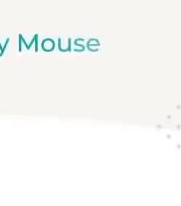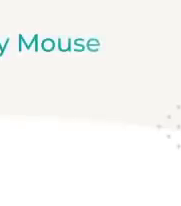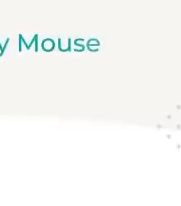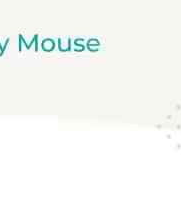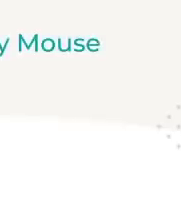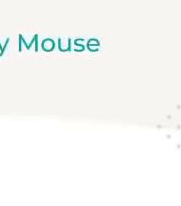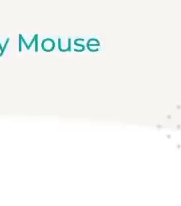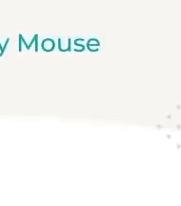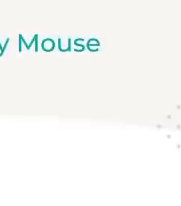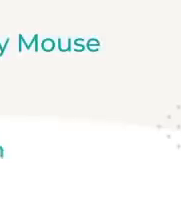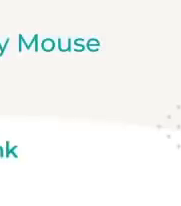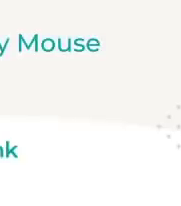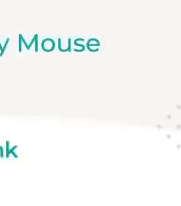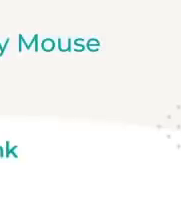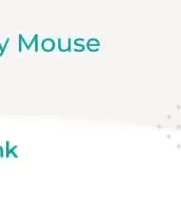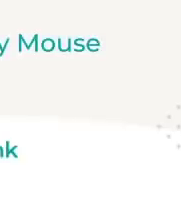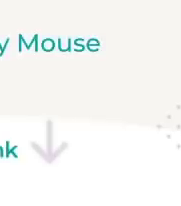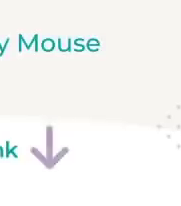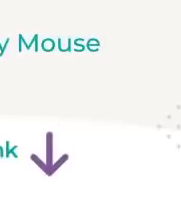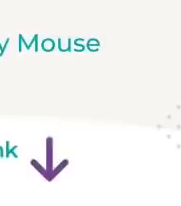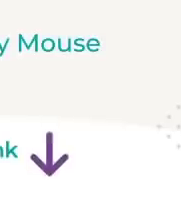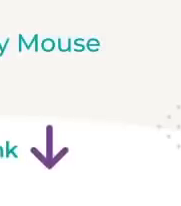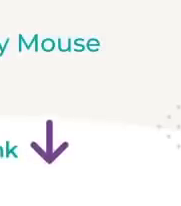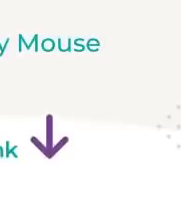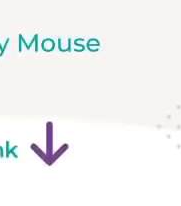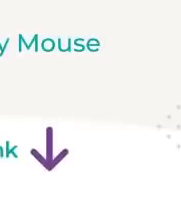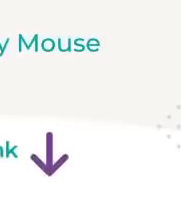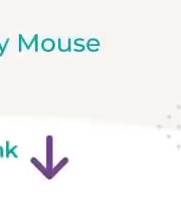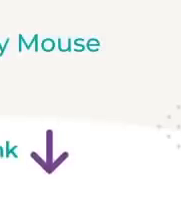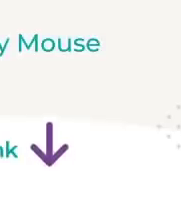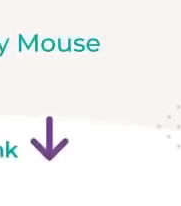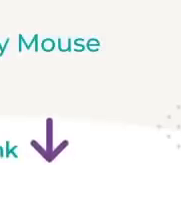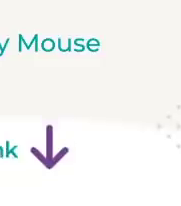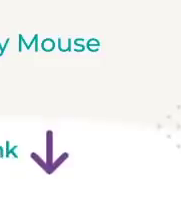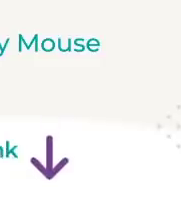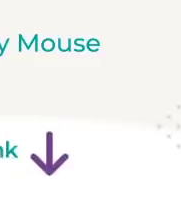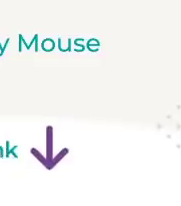Para ver este video, encuentra el link aquí abajo en la descripción.